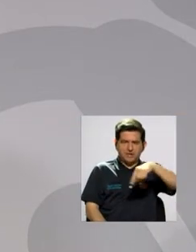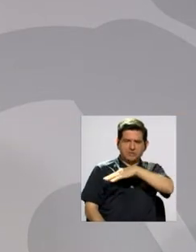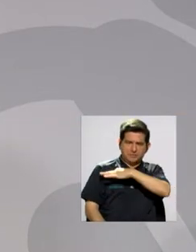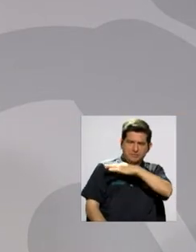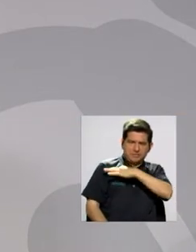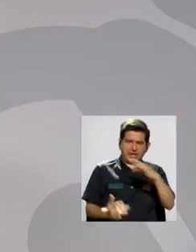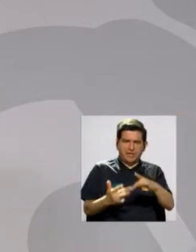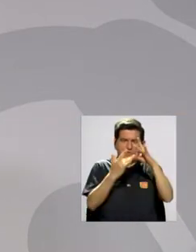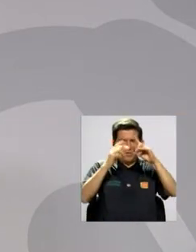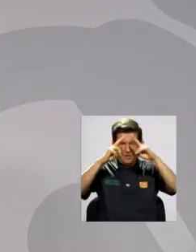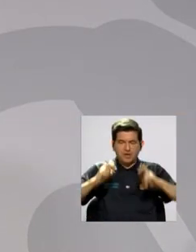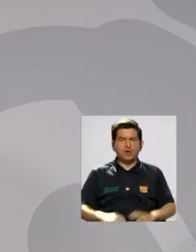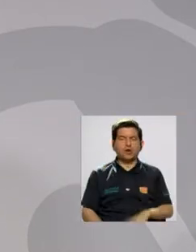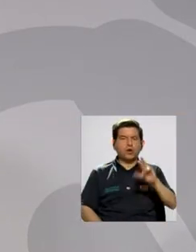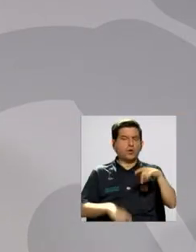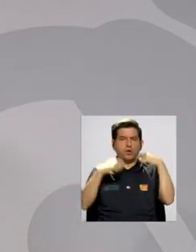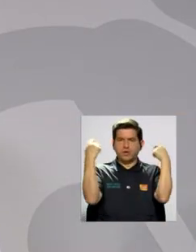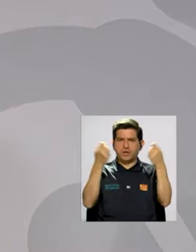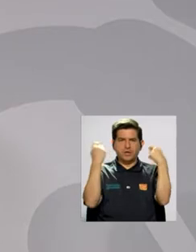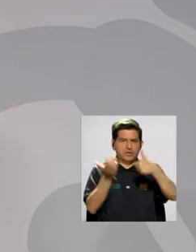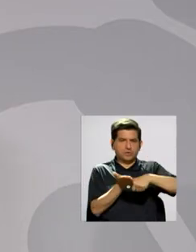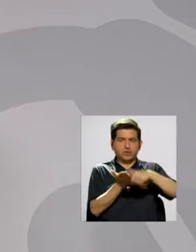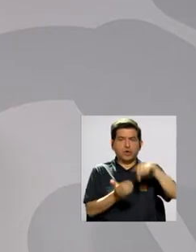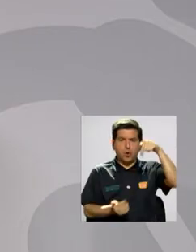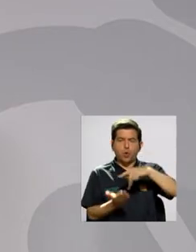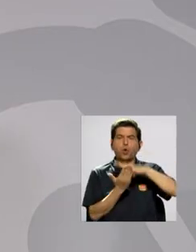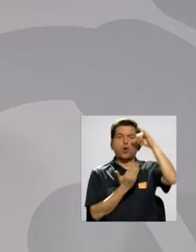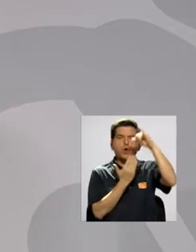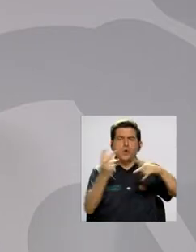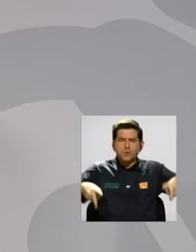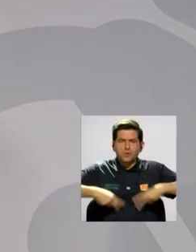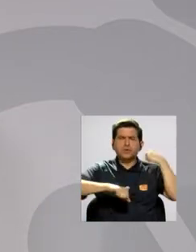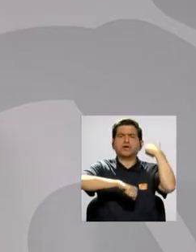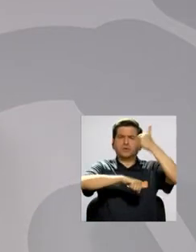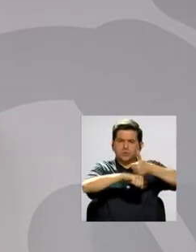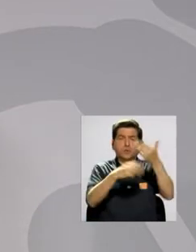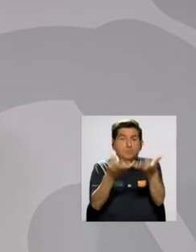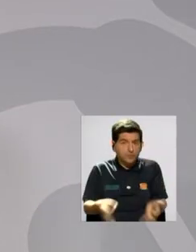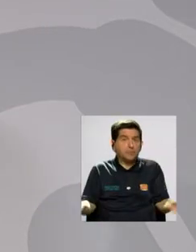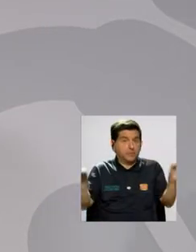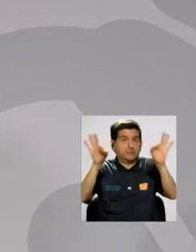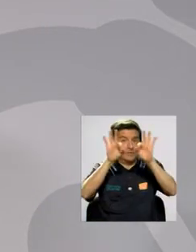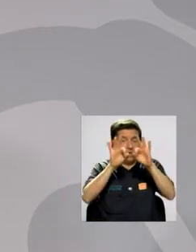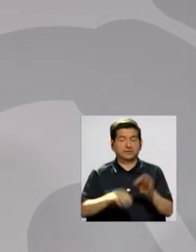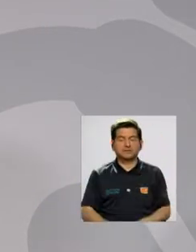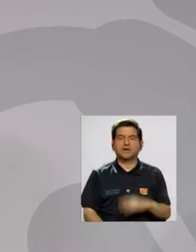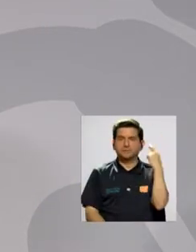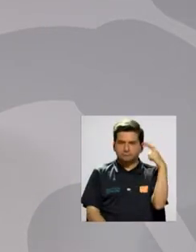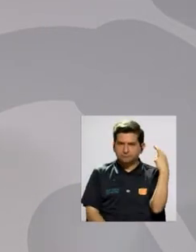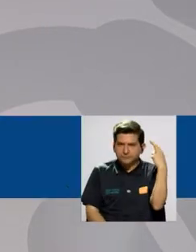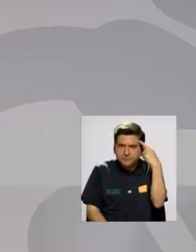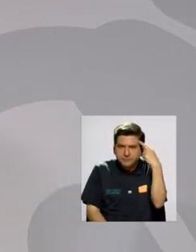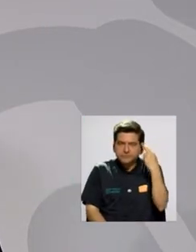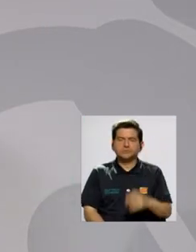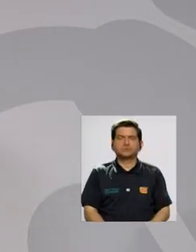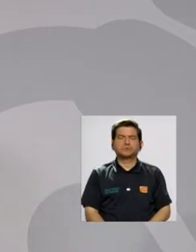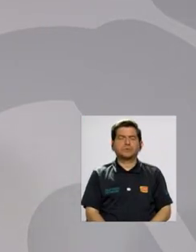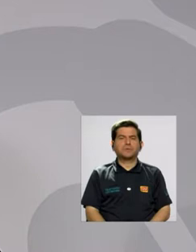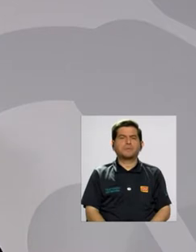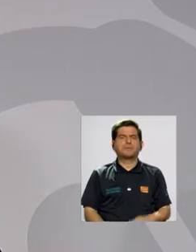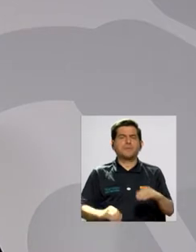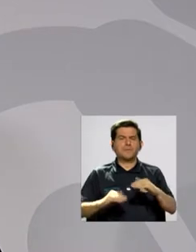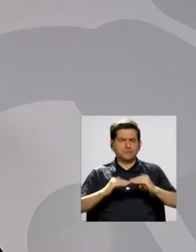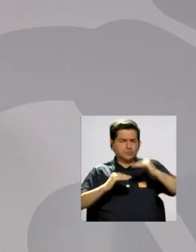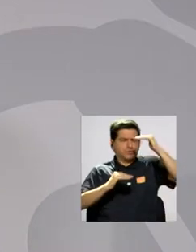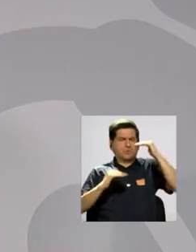análisis, no estamos en fiesta electoral, hoy se definen proyectos de vida, se definen muchas cosas importantes. Y para eso tenemos el más